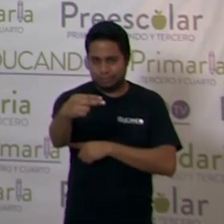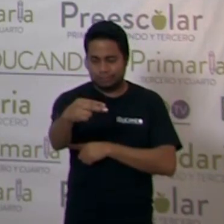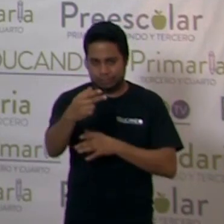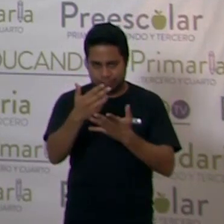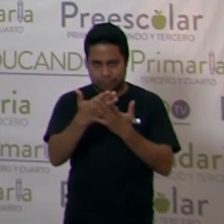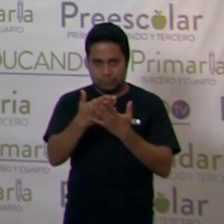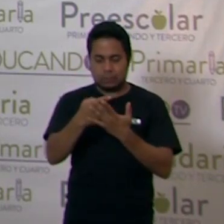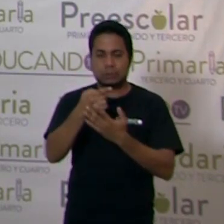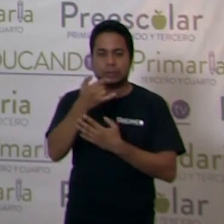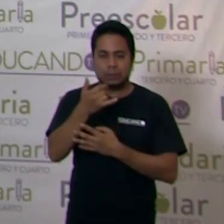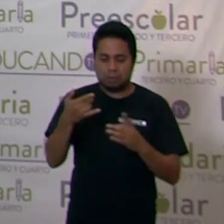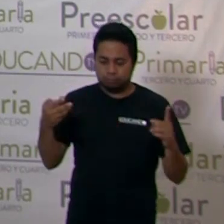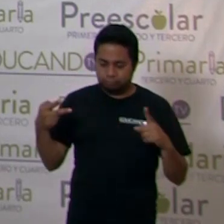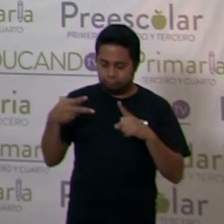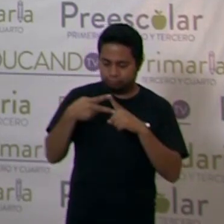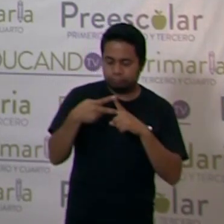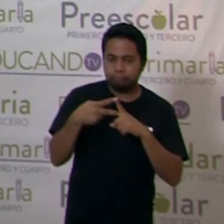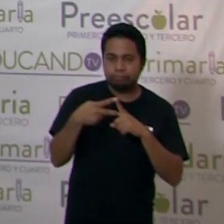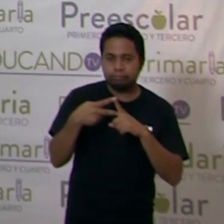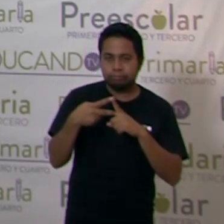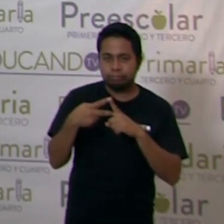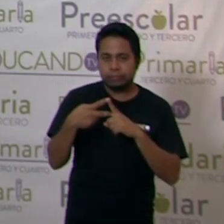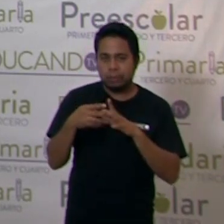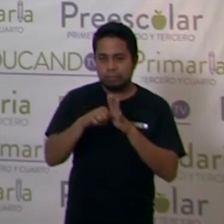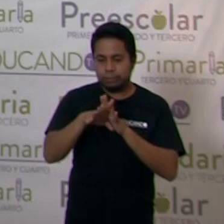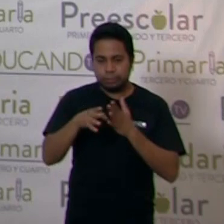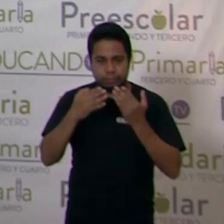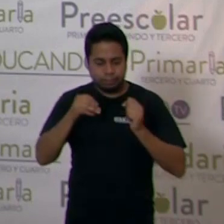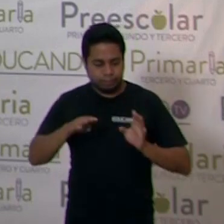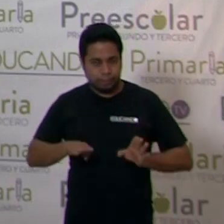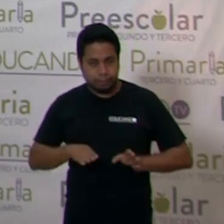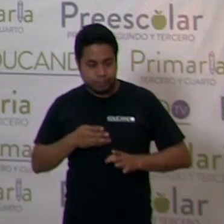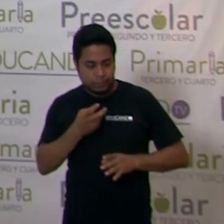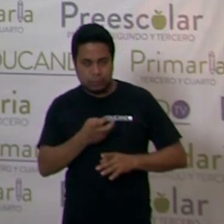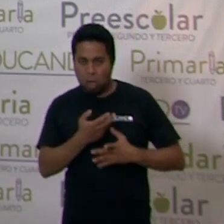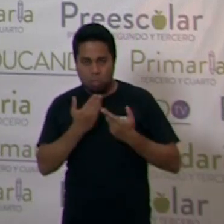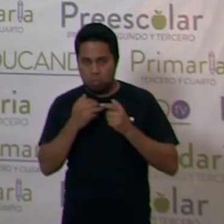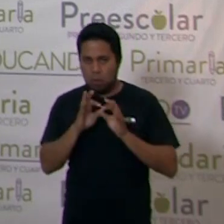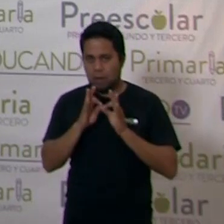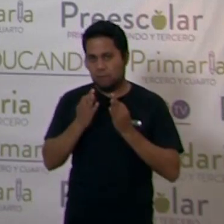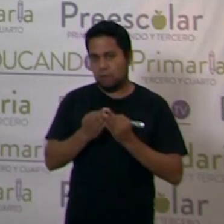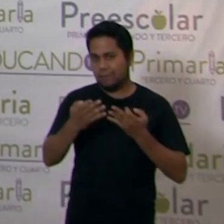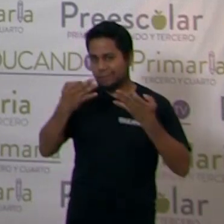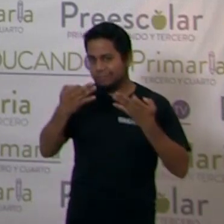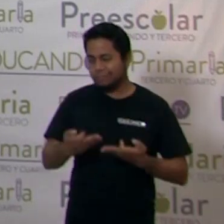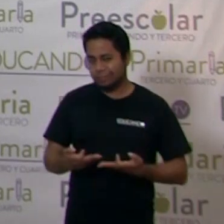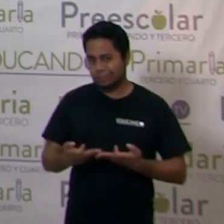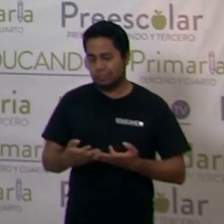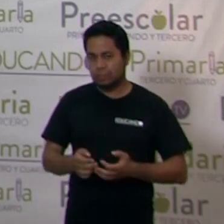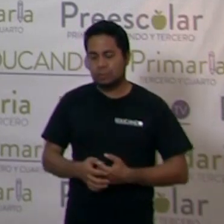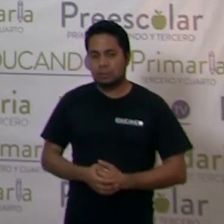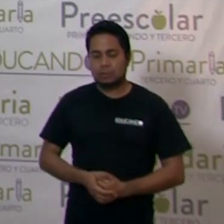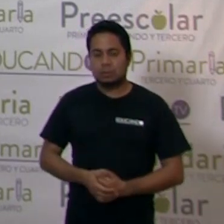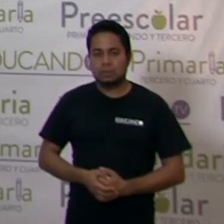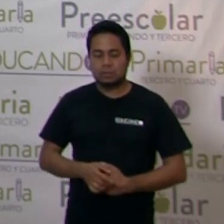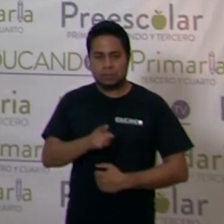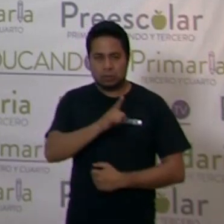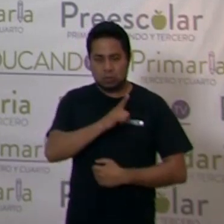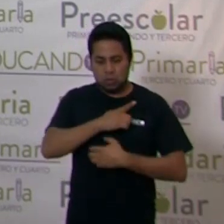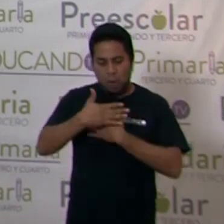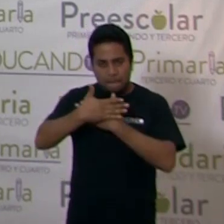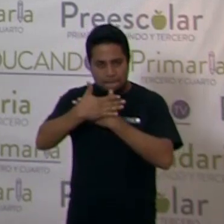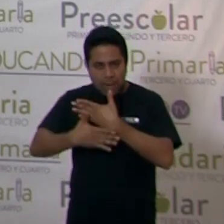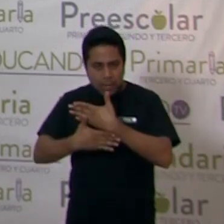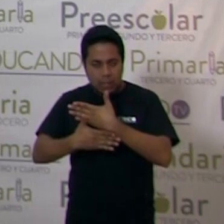está cerrada si no tiene esas características no es figura es solamente plana y